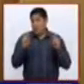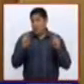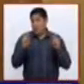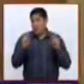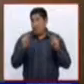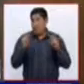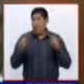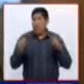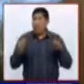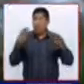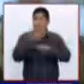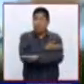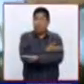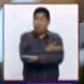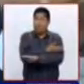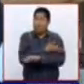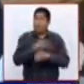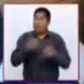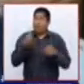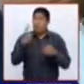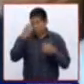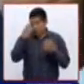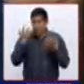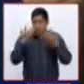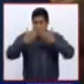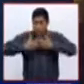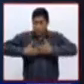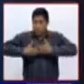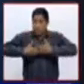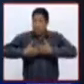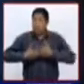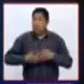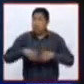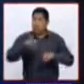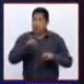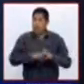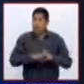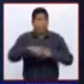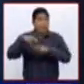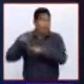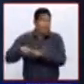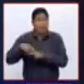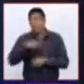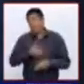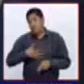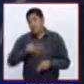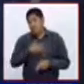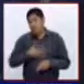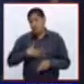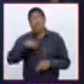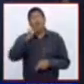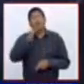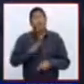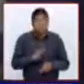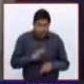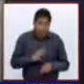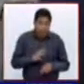paz para que se pueda llegar a una conciliación. Tomen asiento, por favor.